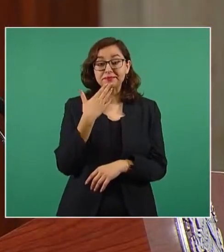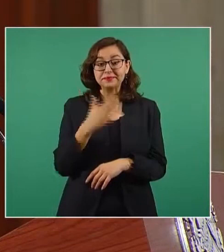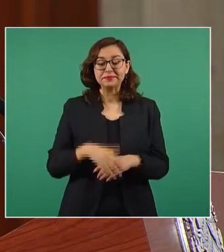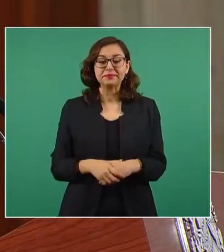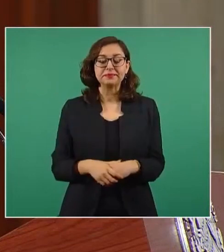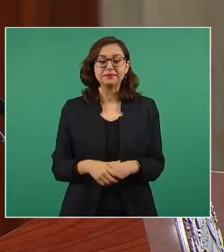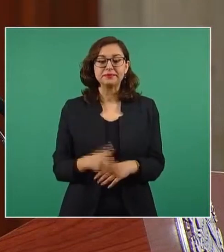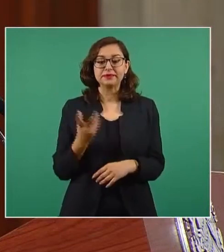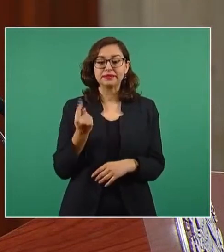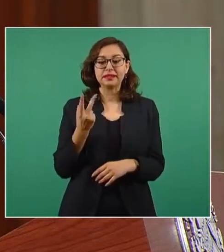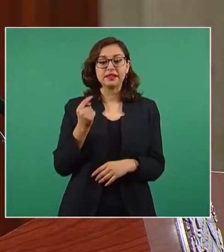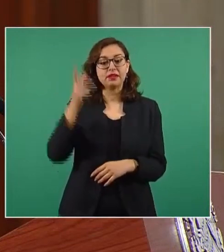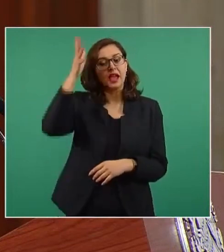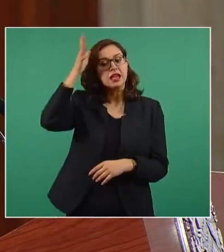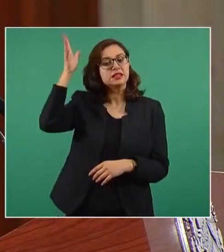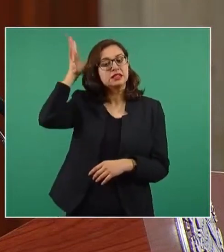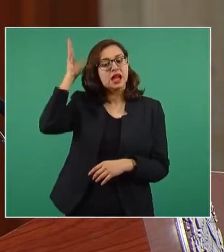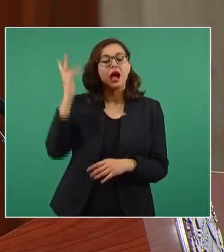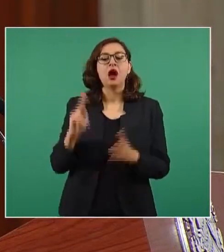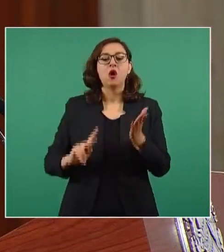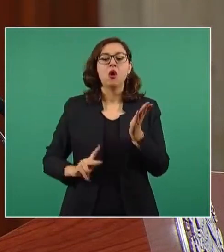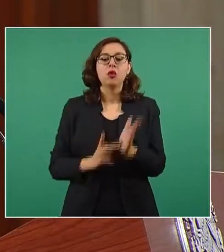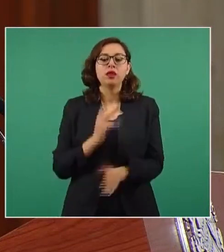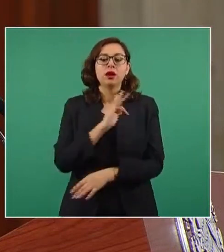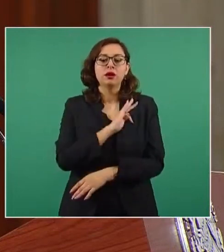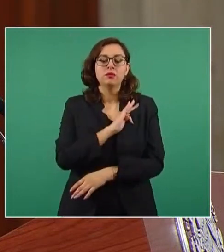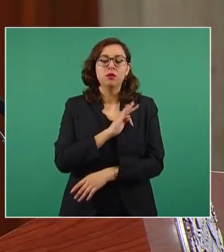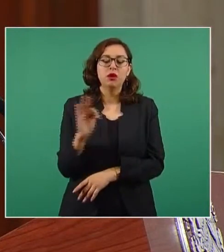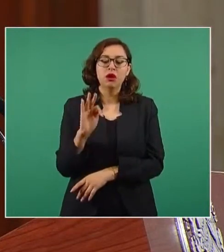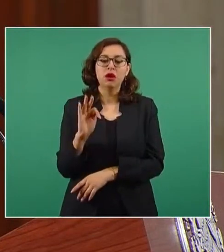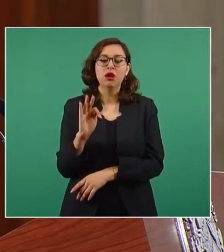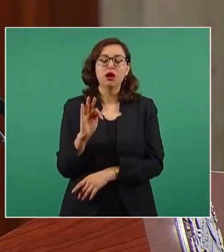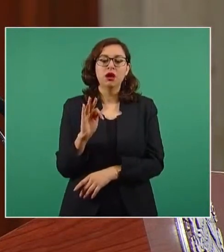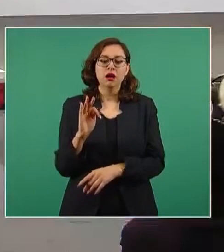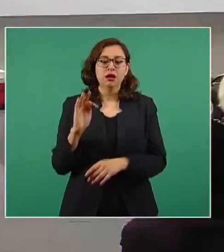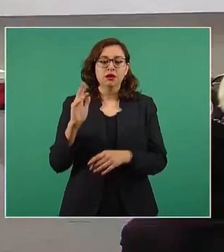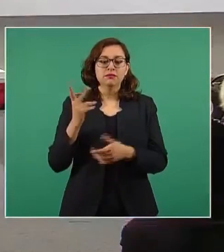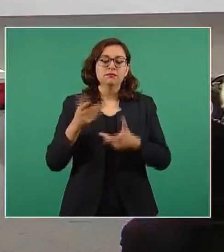TV Azteca podría regresar a transmitir a la máquina.